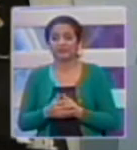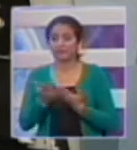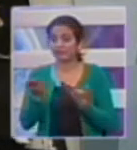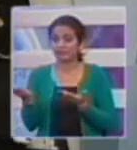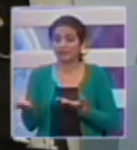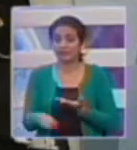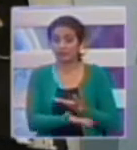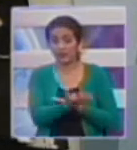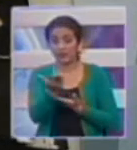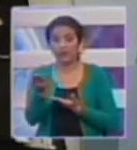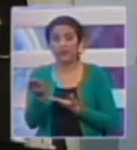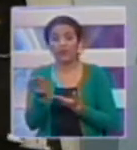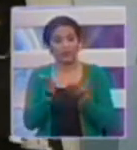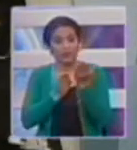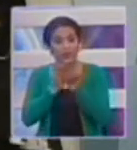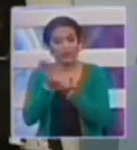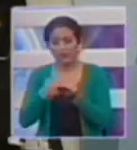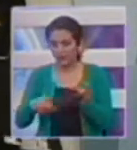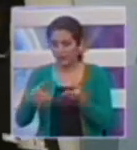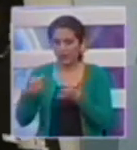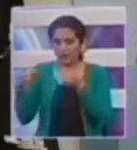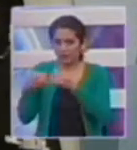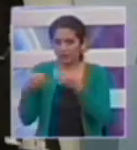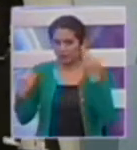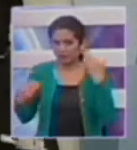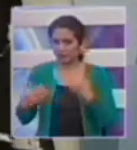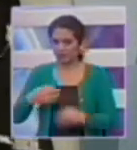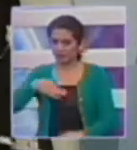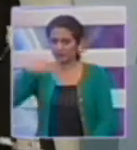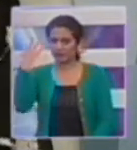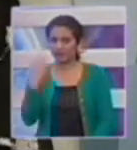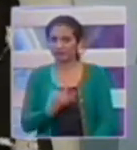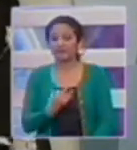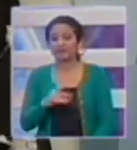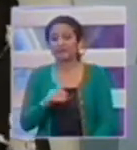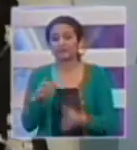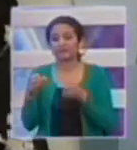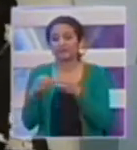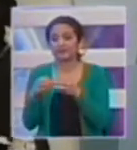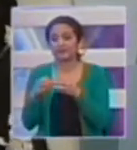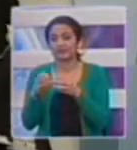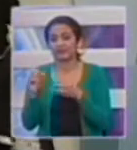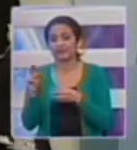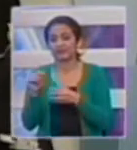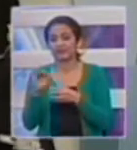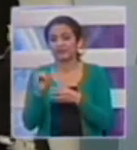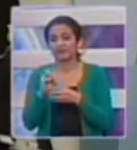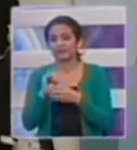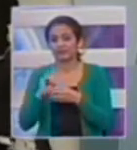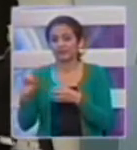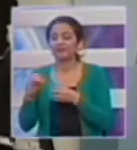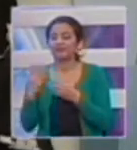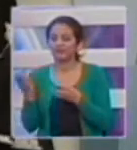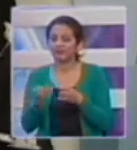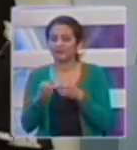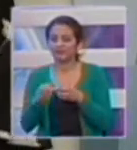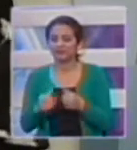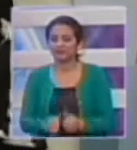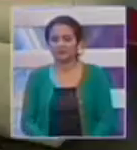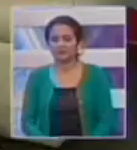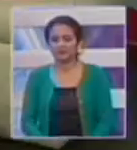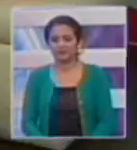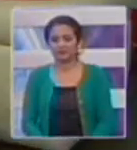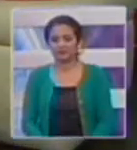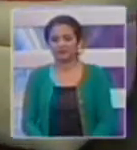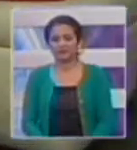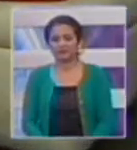país una organización política seria, progresista, en la centroizquierda y que dé respuestas para lo inmediato y para el largo plazo. ¿Qué